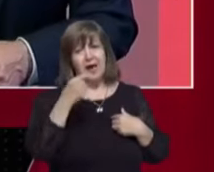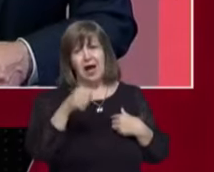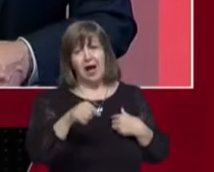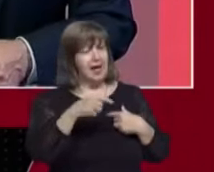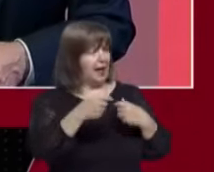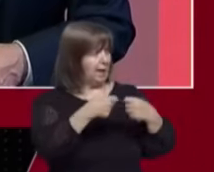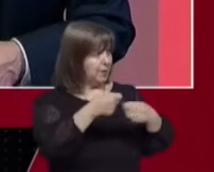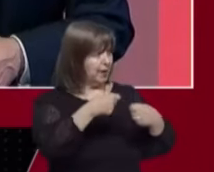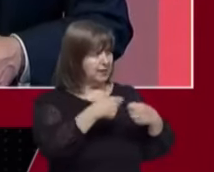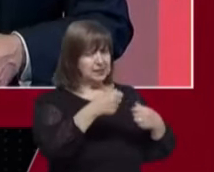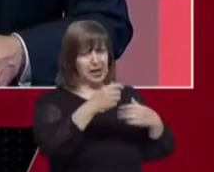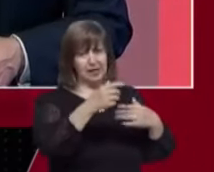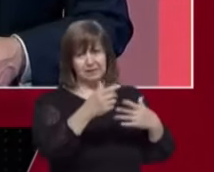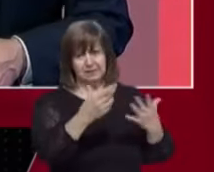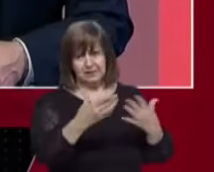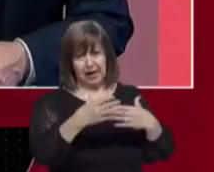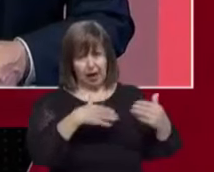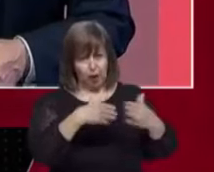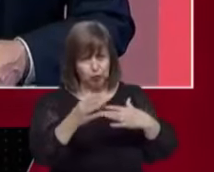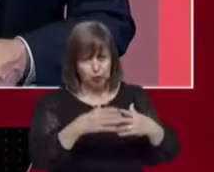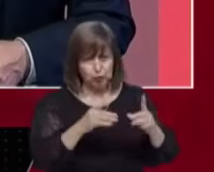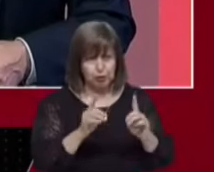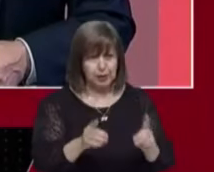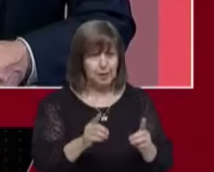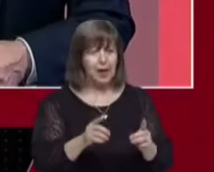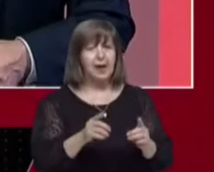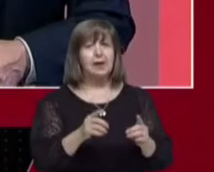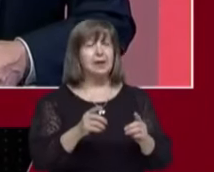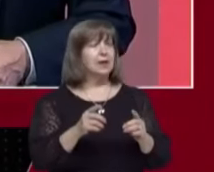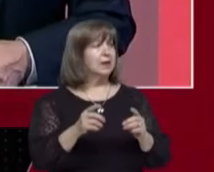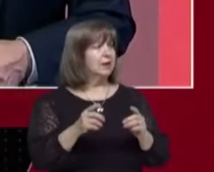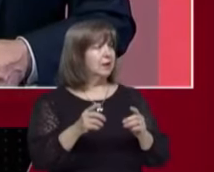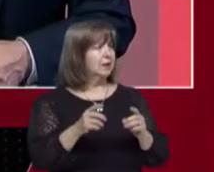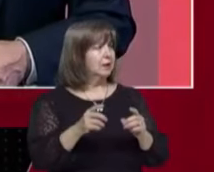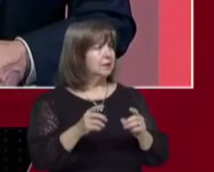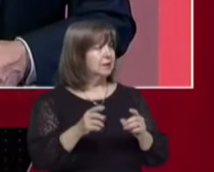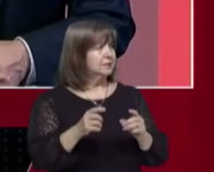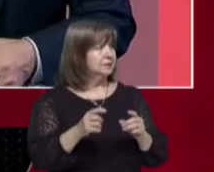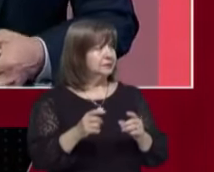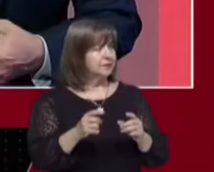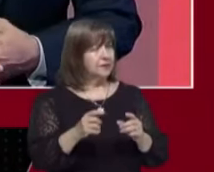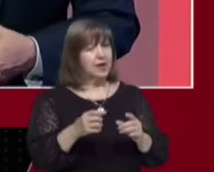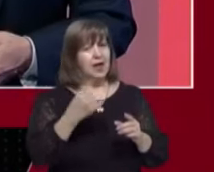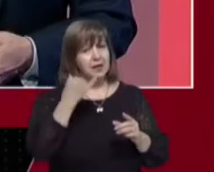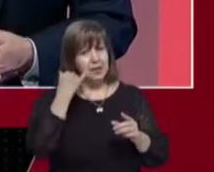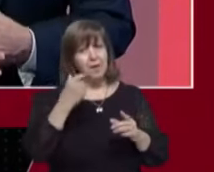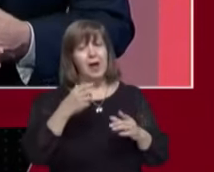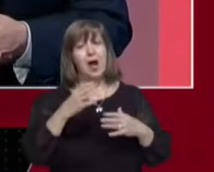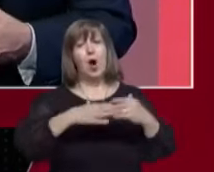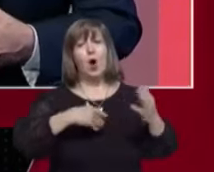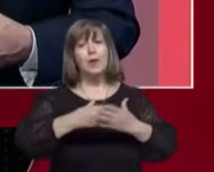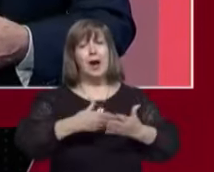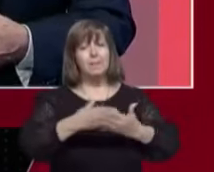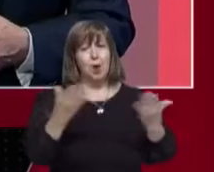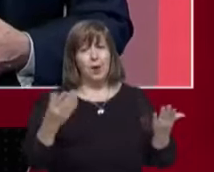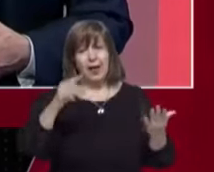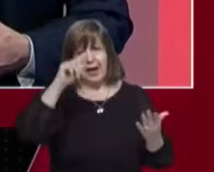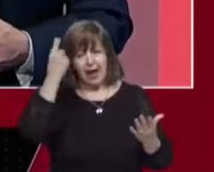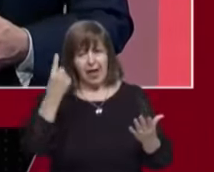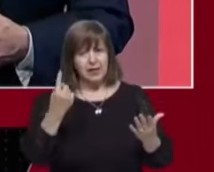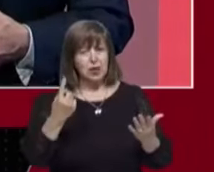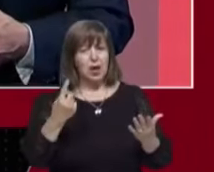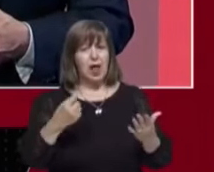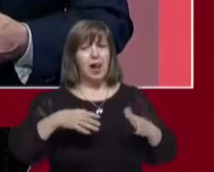empresario de la construcción aquí, la FEM, respondiendo también a cámaras empresariales de la provincia de Mendoza. La obra pública nacional